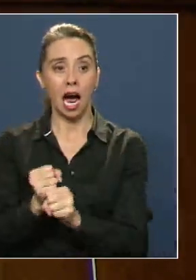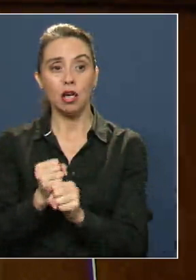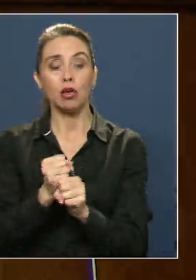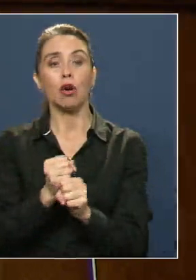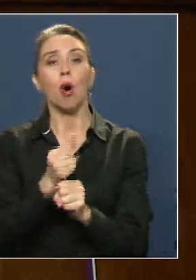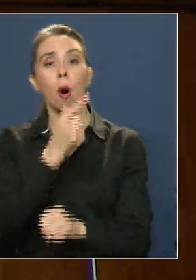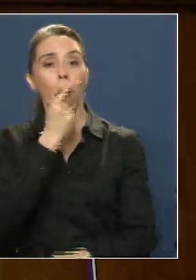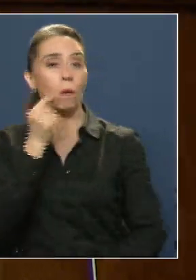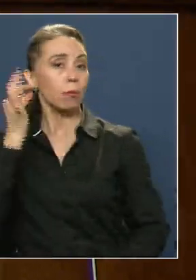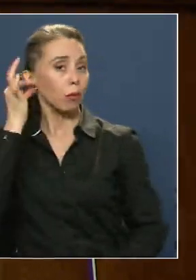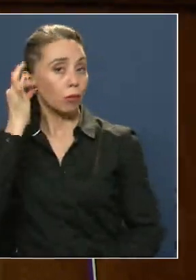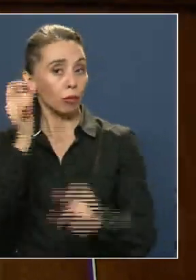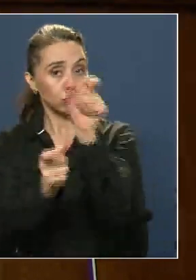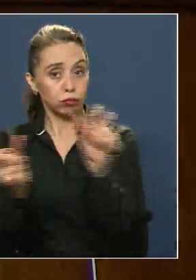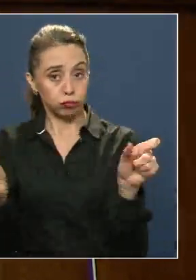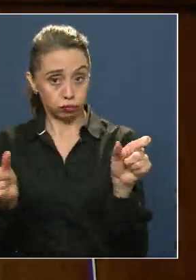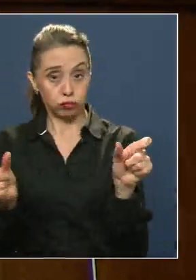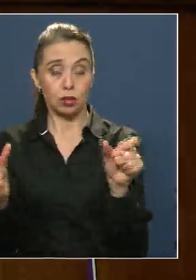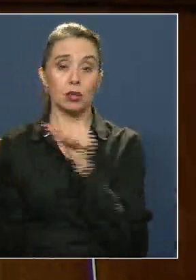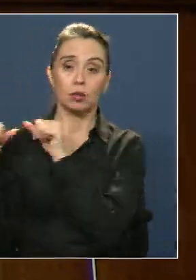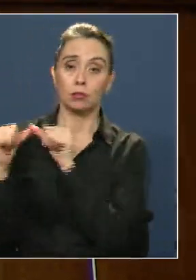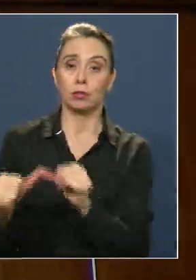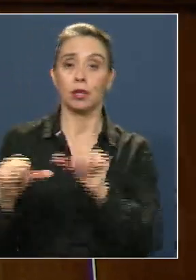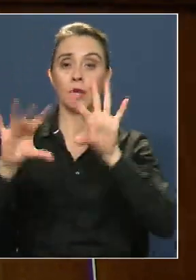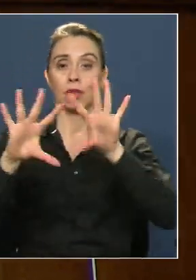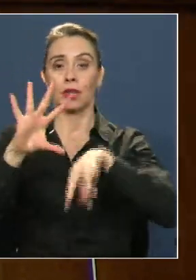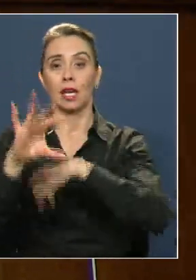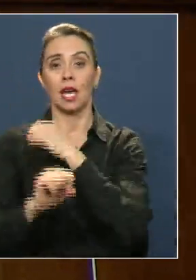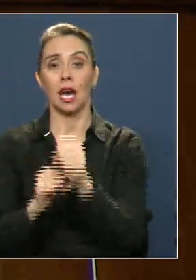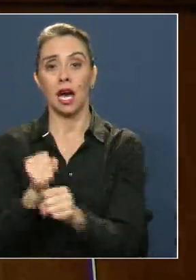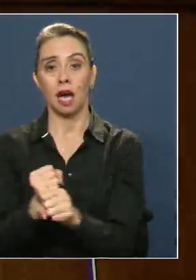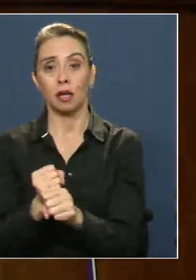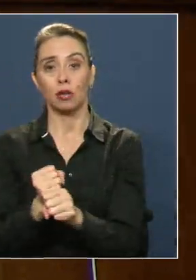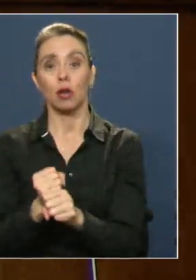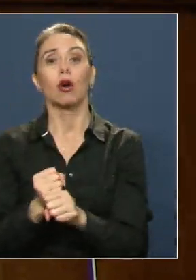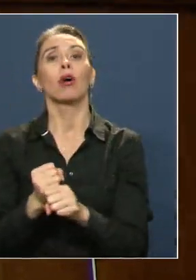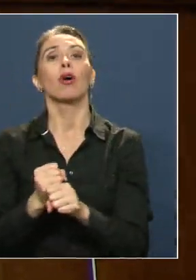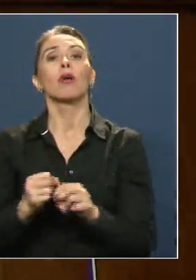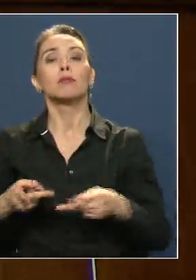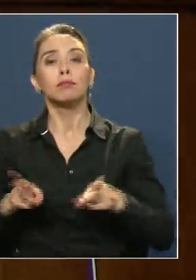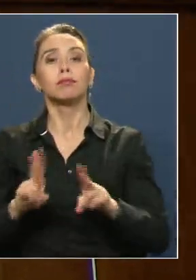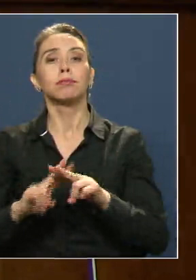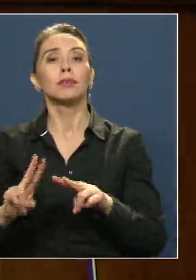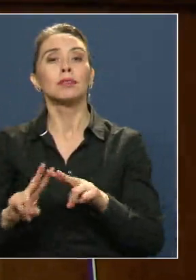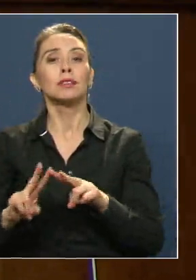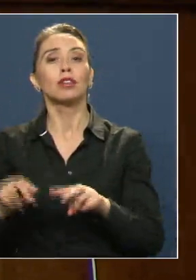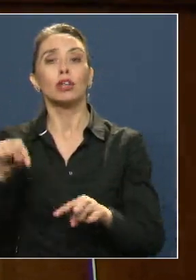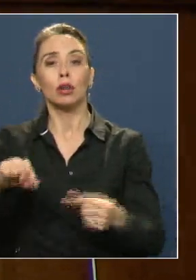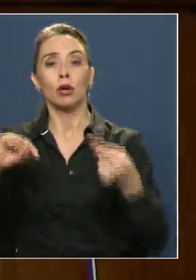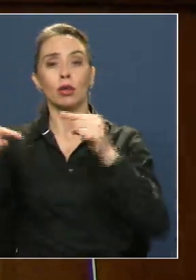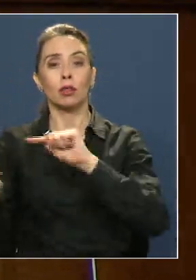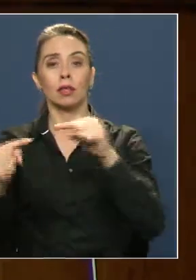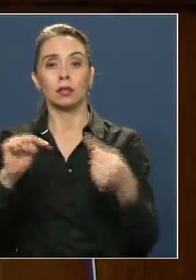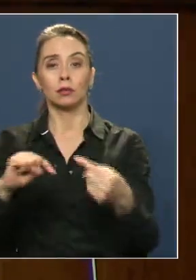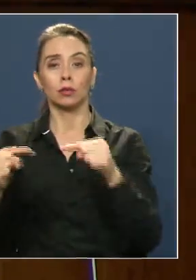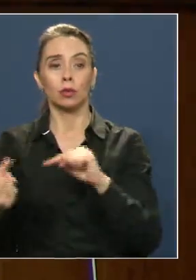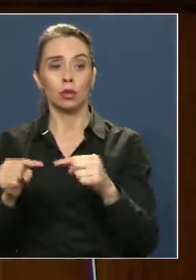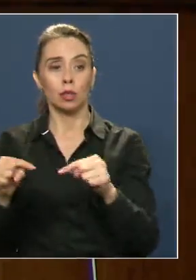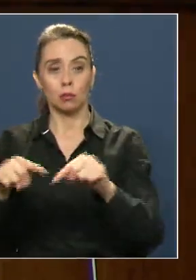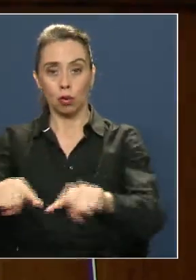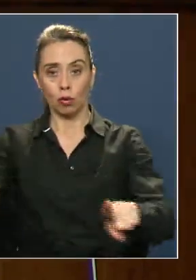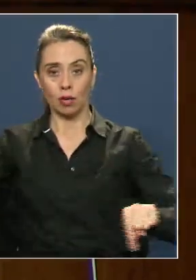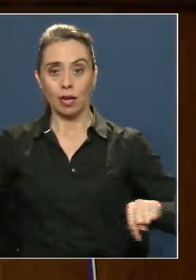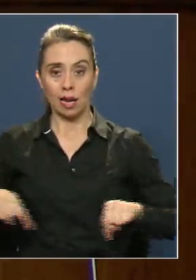todas, quienes durante más de 10 años han hecho posible que hoy día estemos discutiendo en